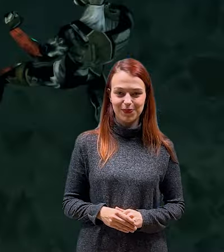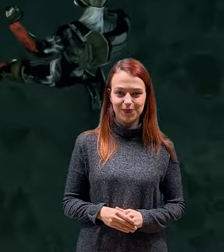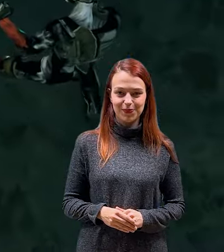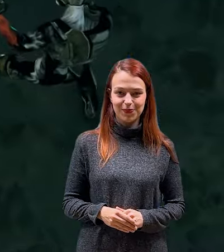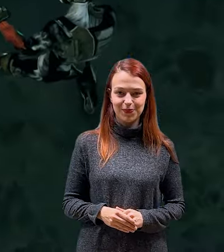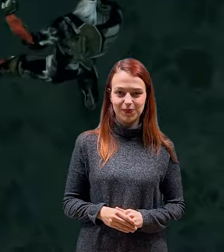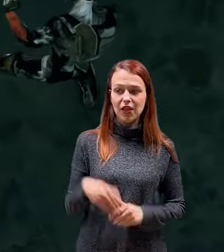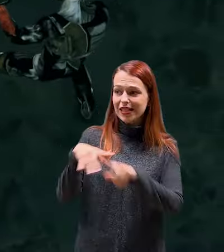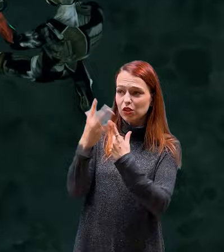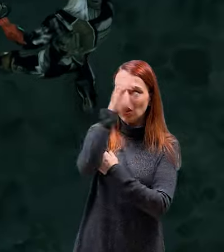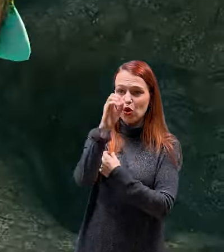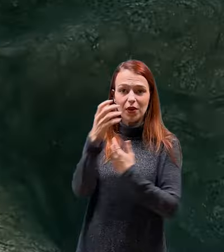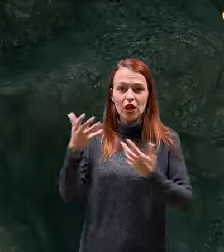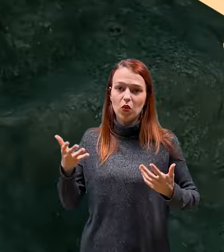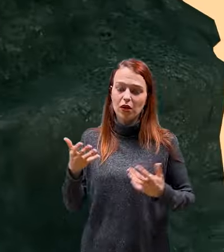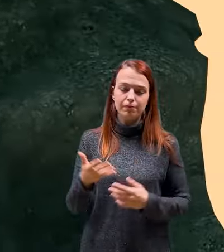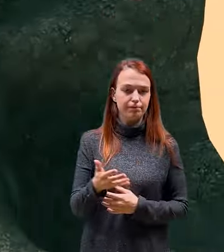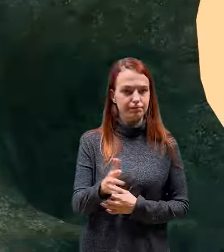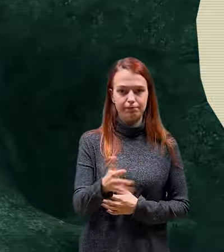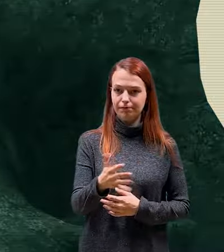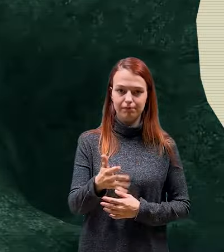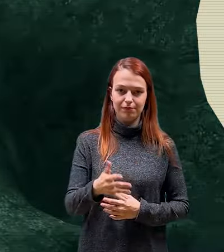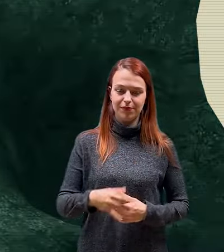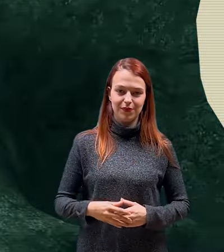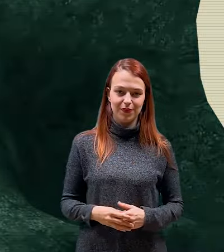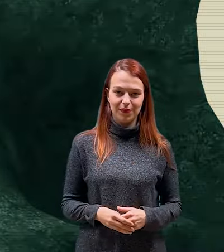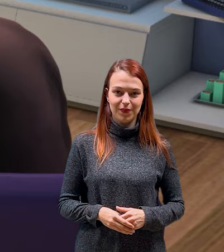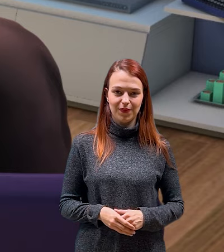¿Cómo veis la situación? Regular.